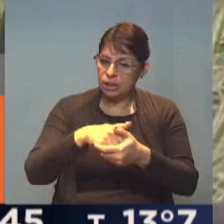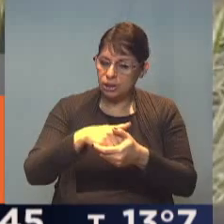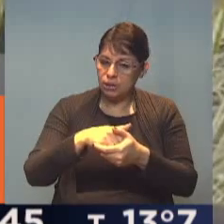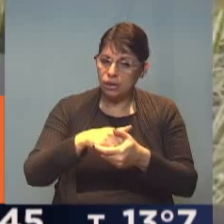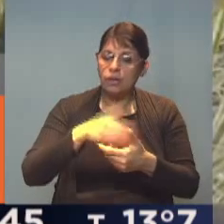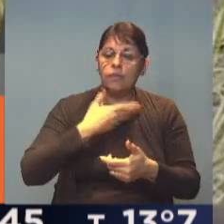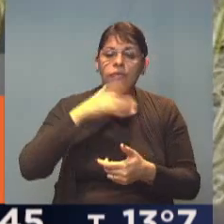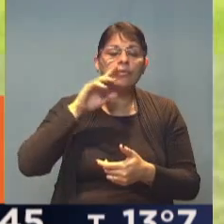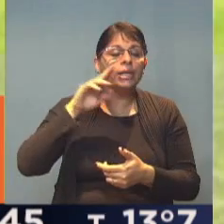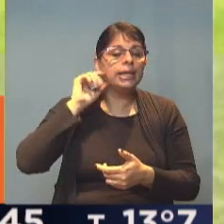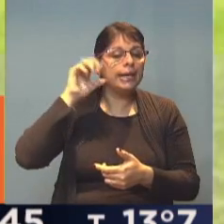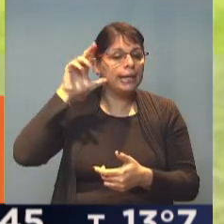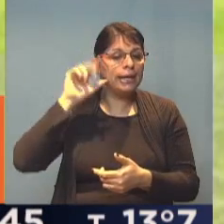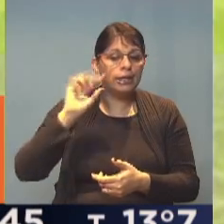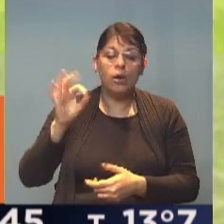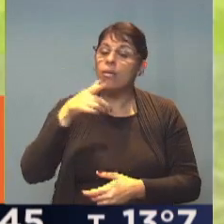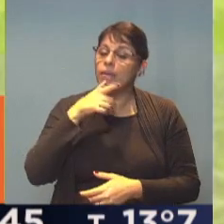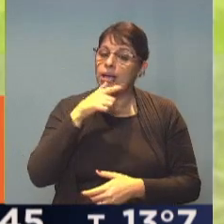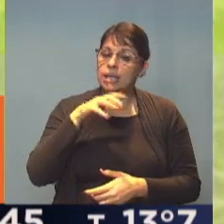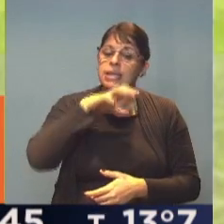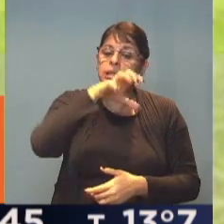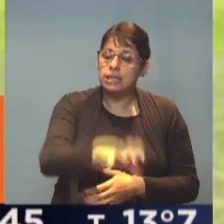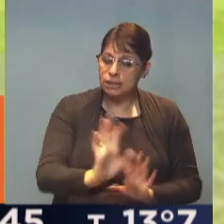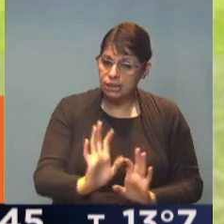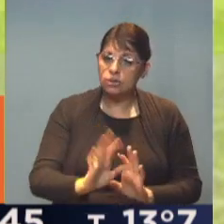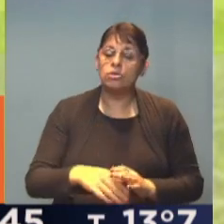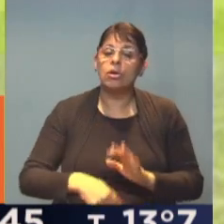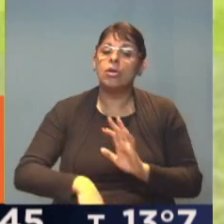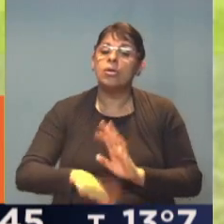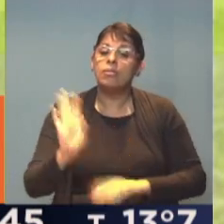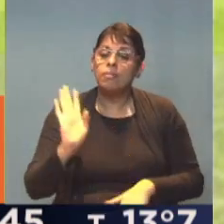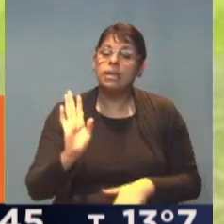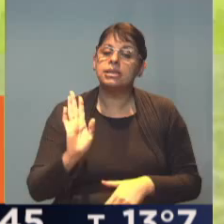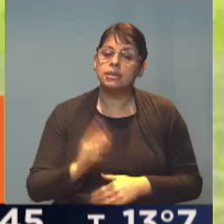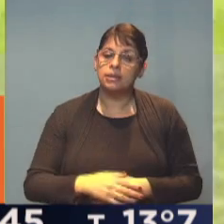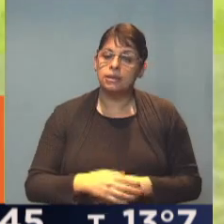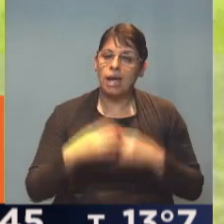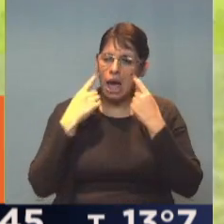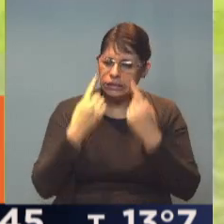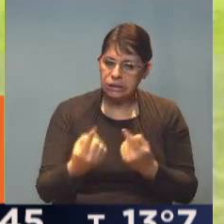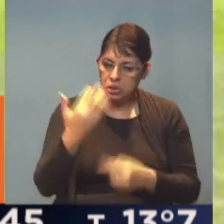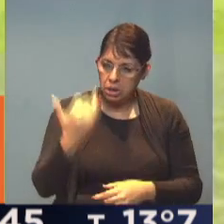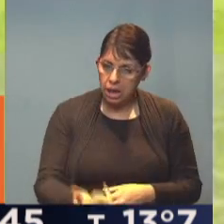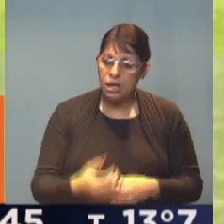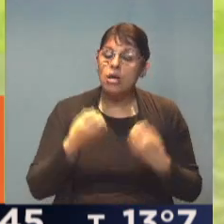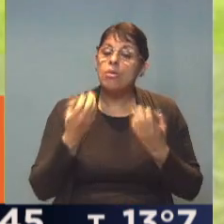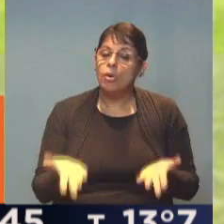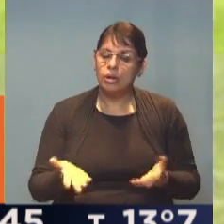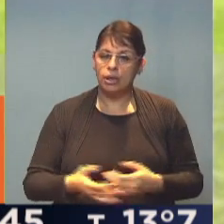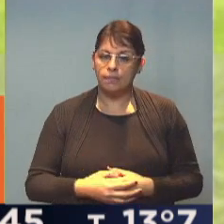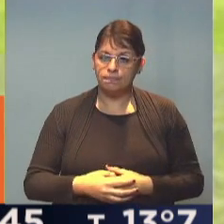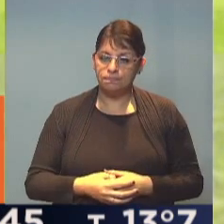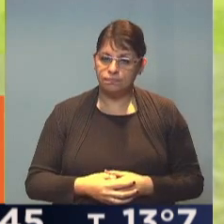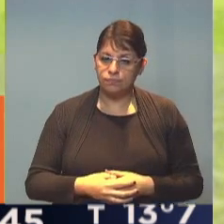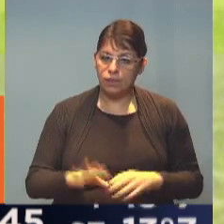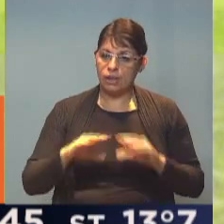Rogelio Frigerio. Tal vez sea el distrito donde mayor puesta estén las atenciones, porque